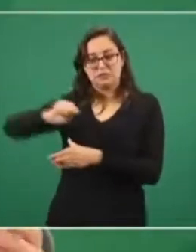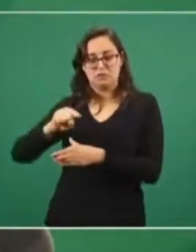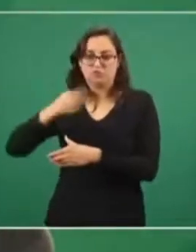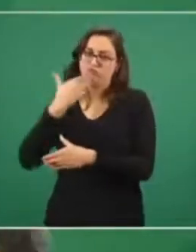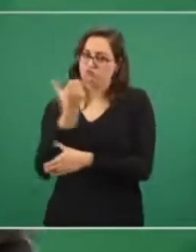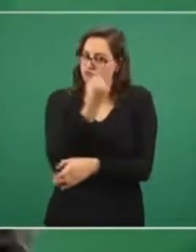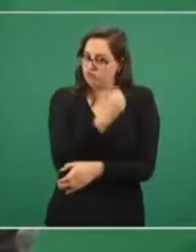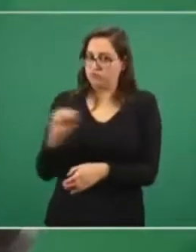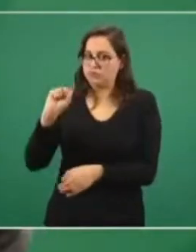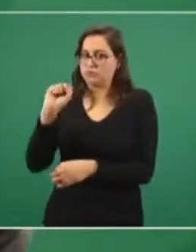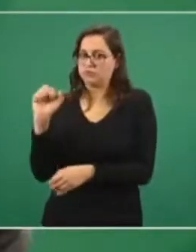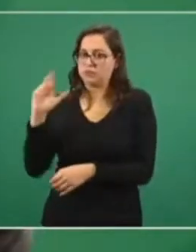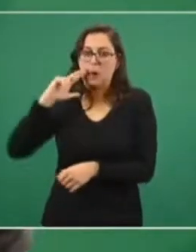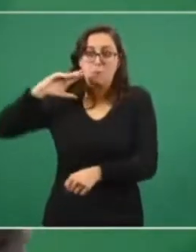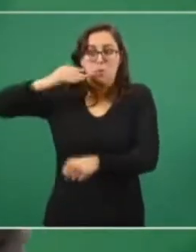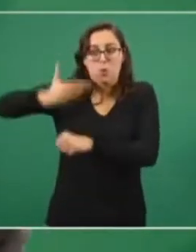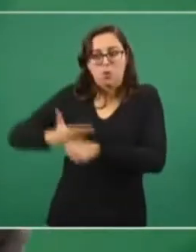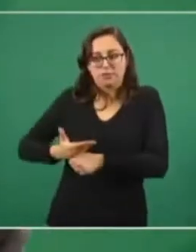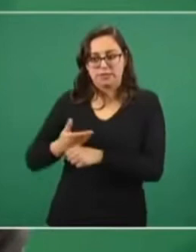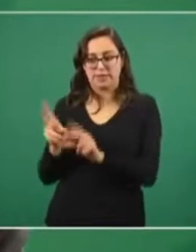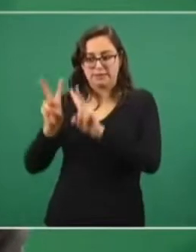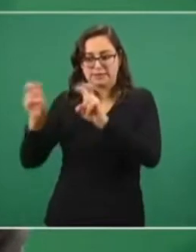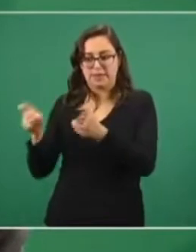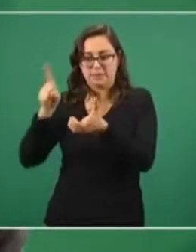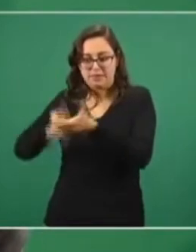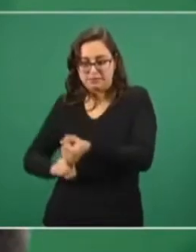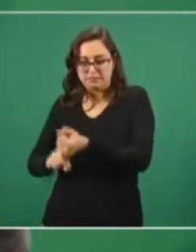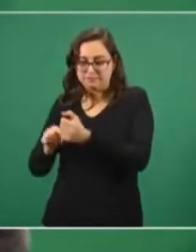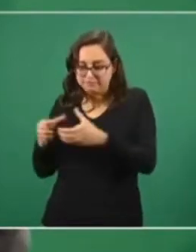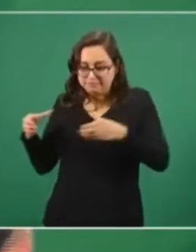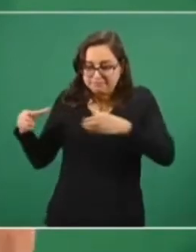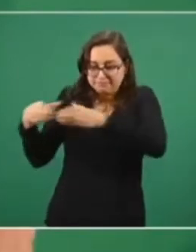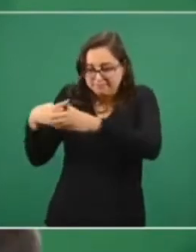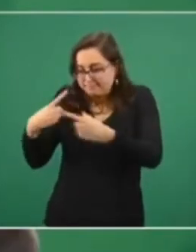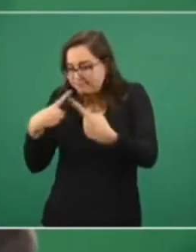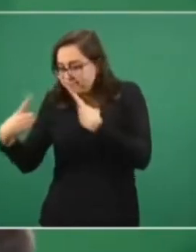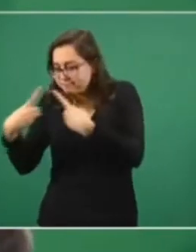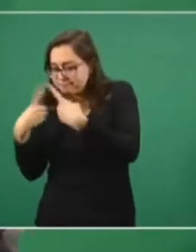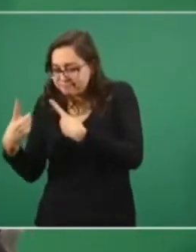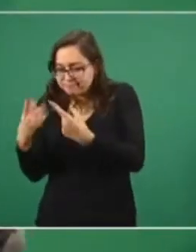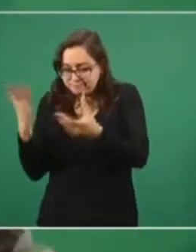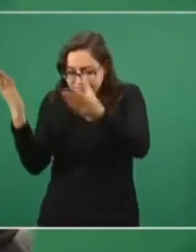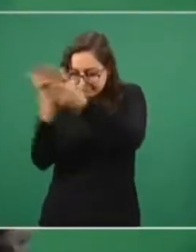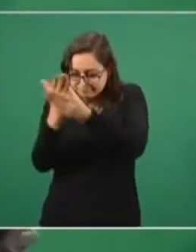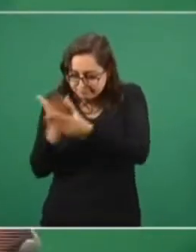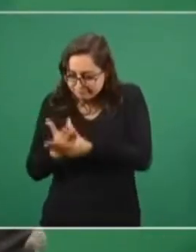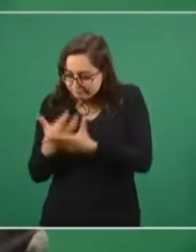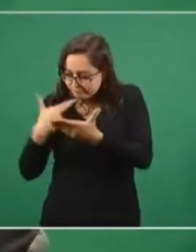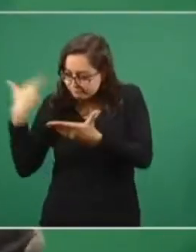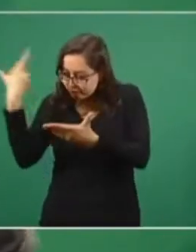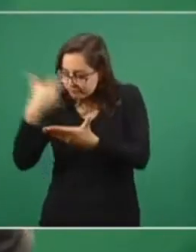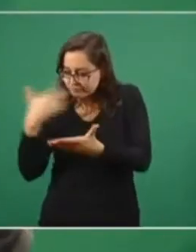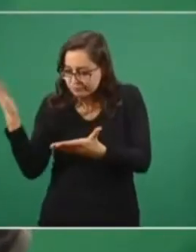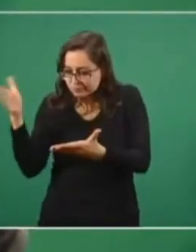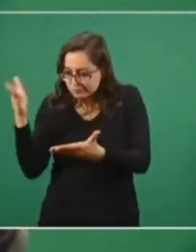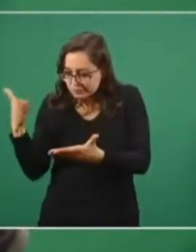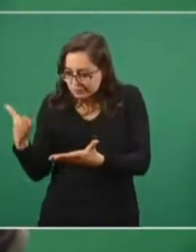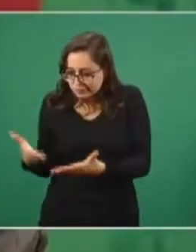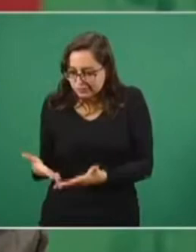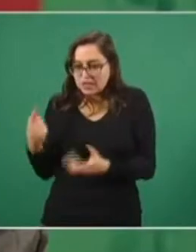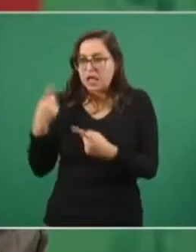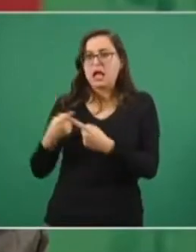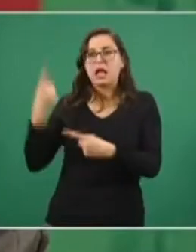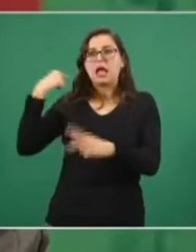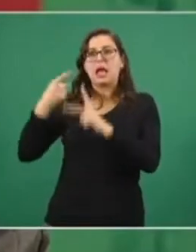científica asesora de la Comisión de Operación Sanitaria. Revisaron el expediente desde el pasado